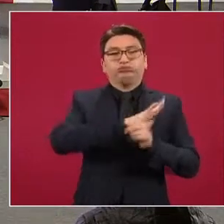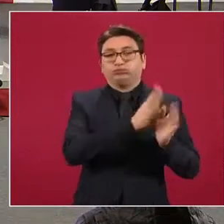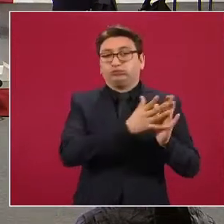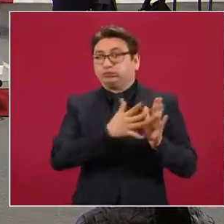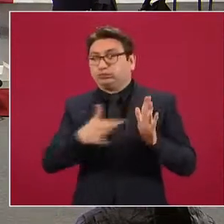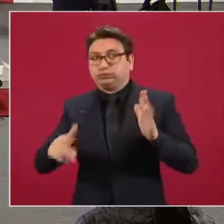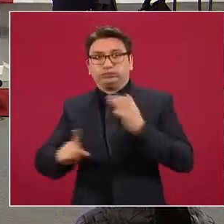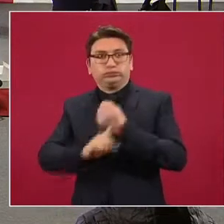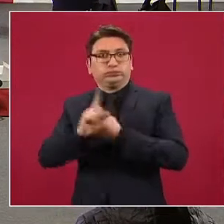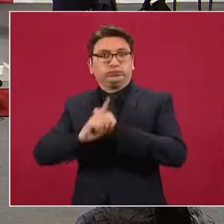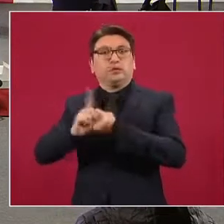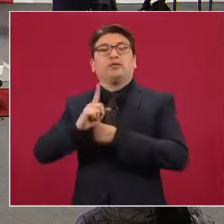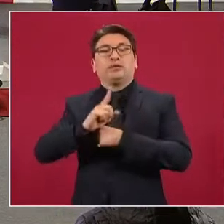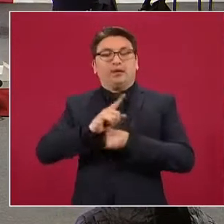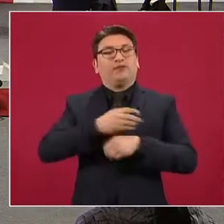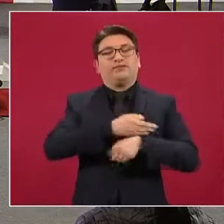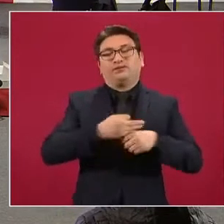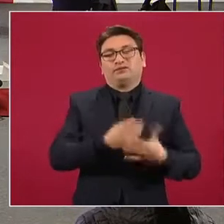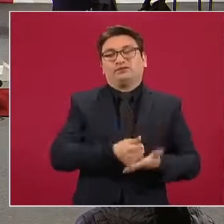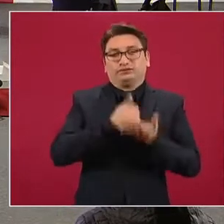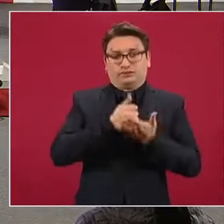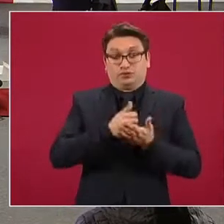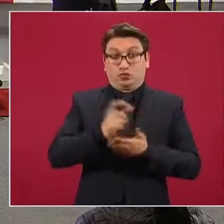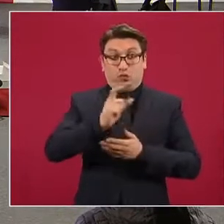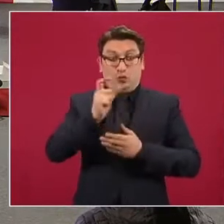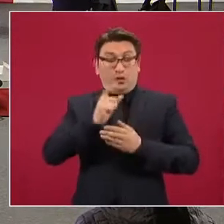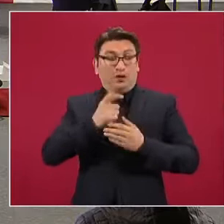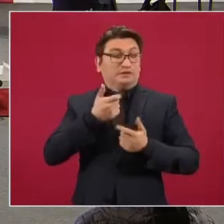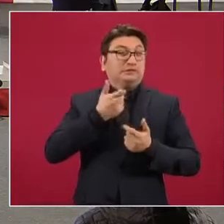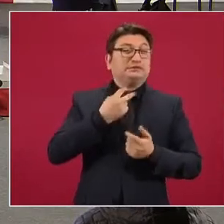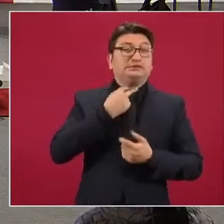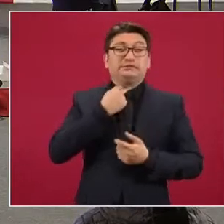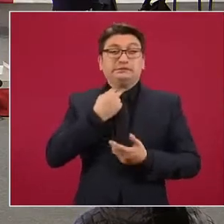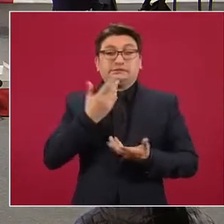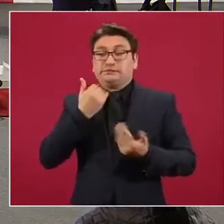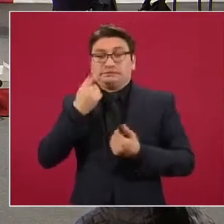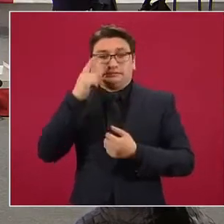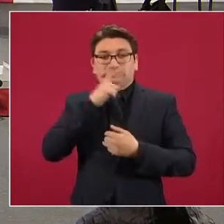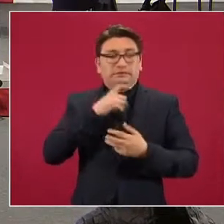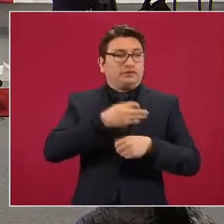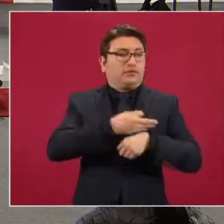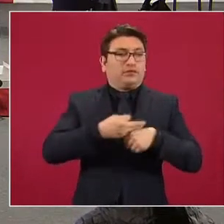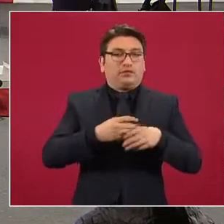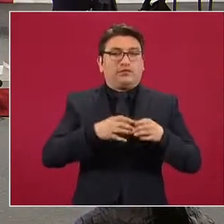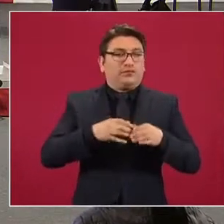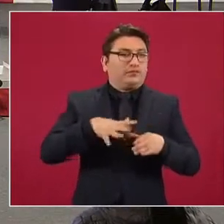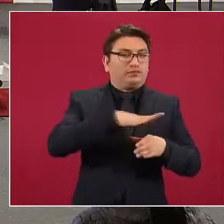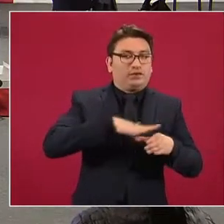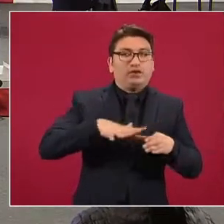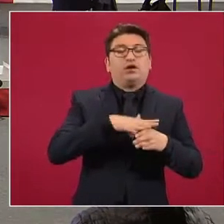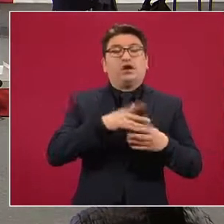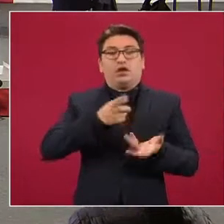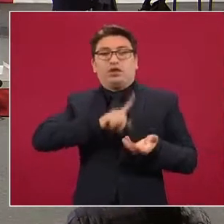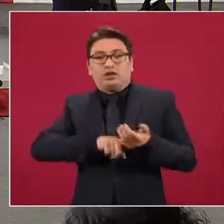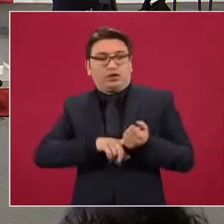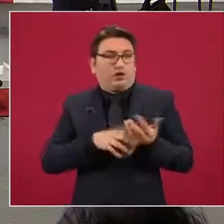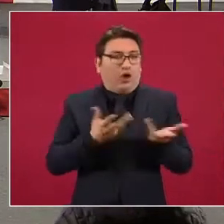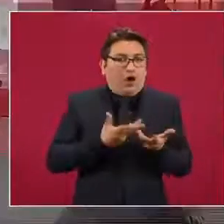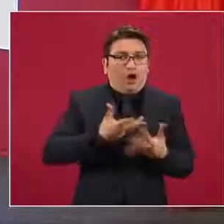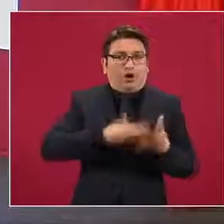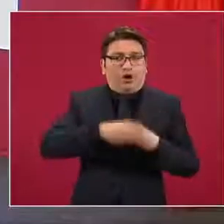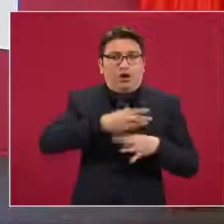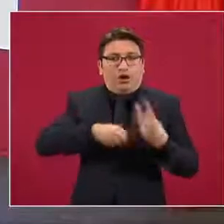día. En periodos de crisis económica, muchas familias se convierten en centros productivos y